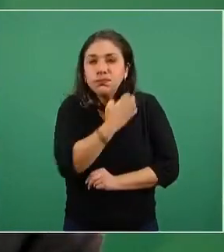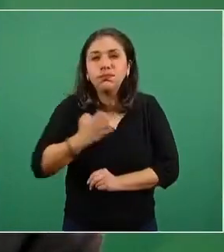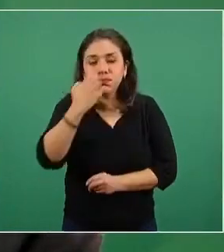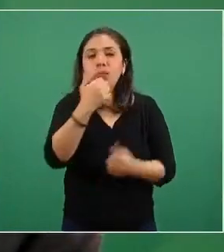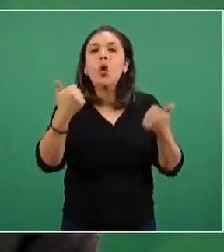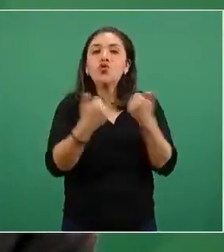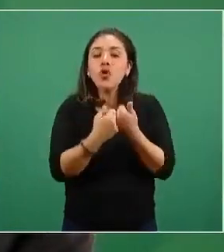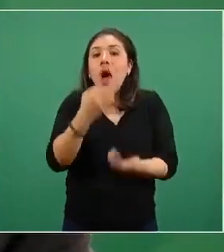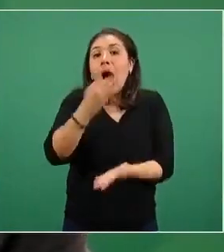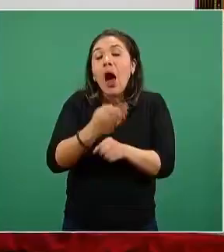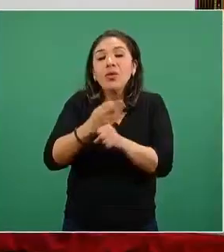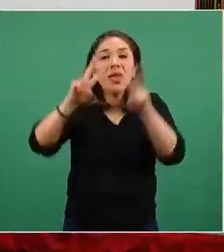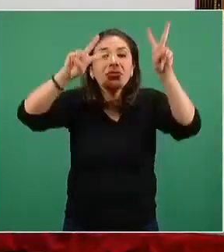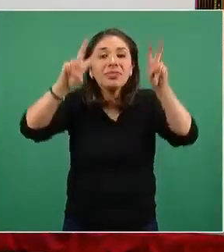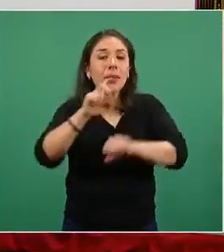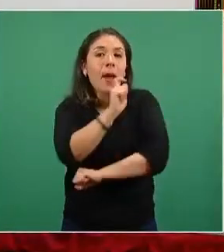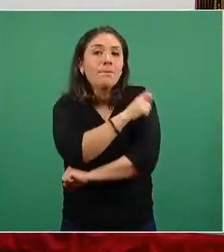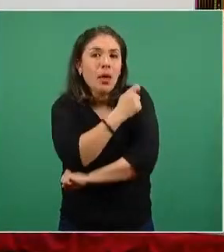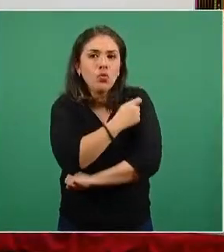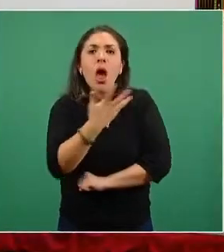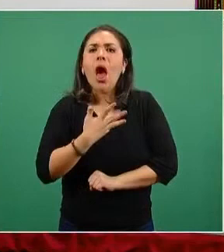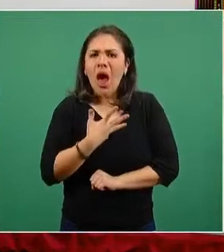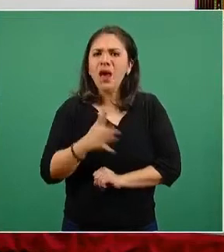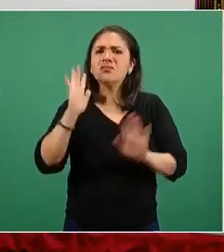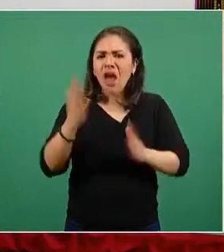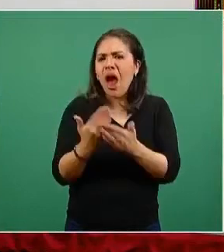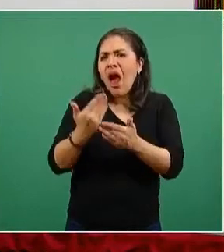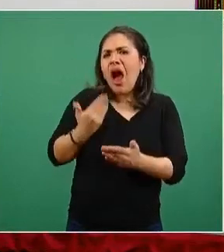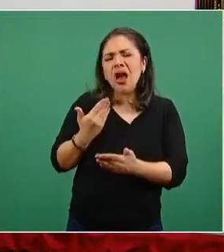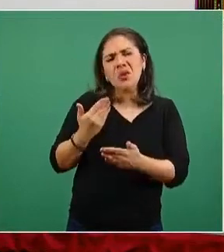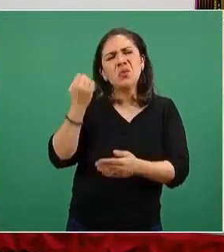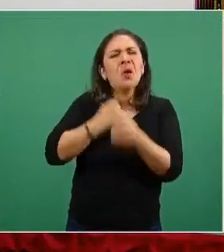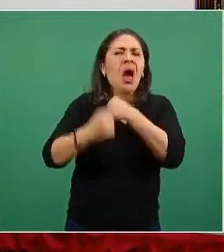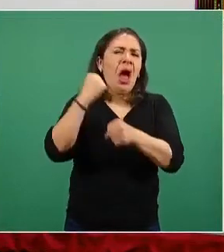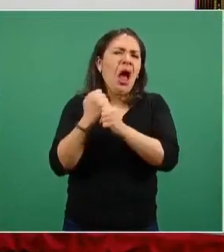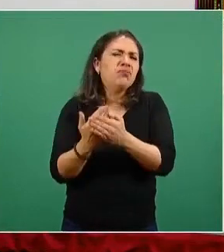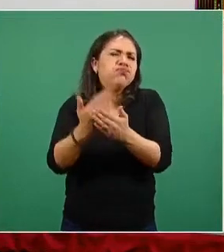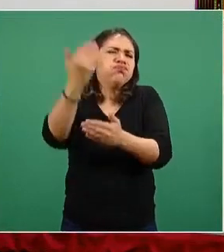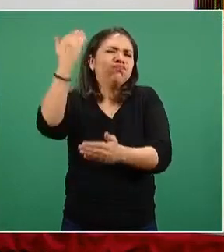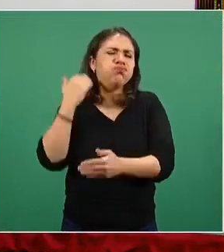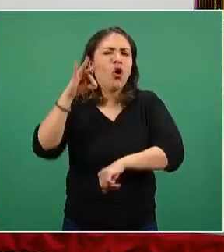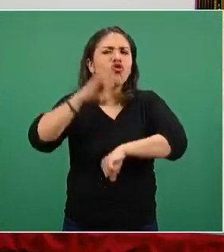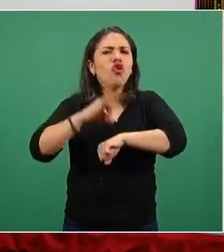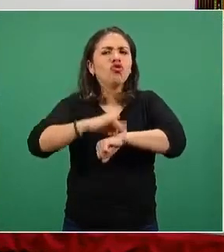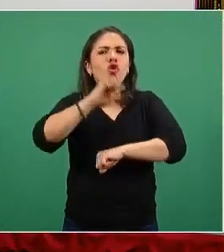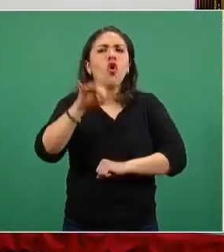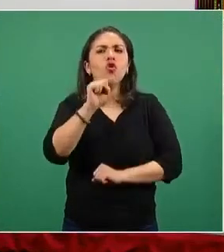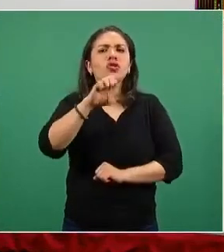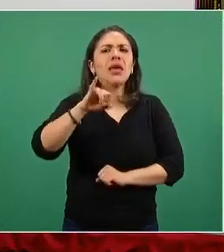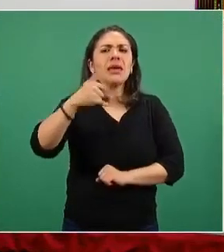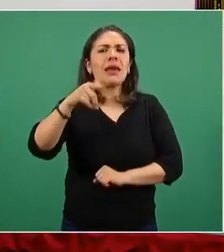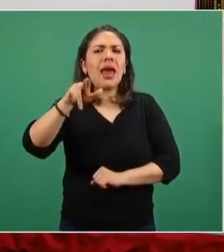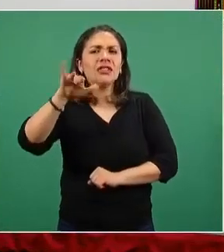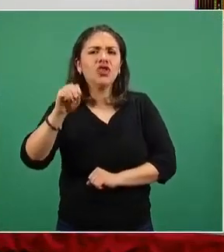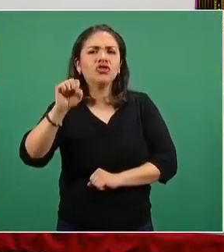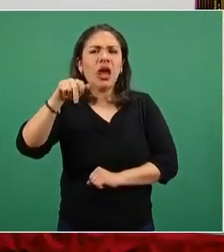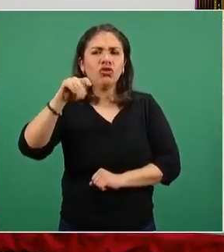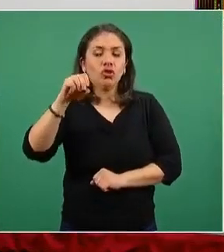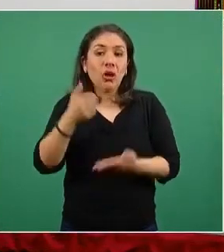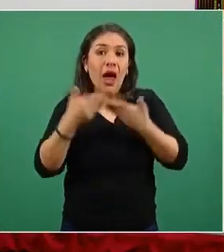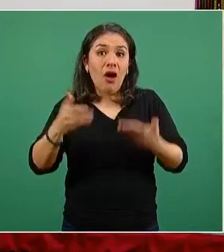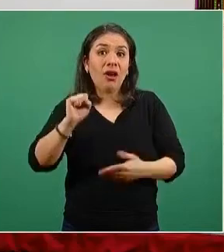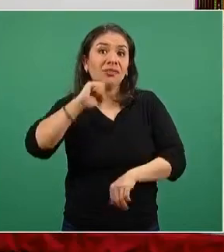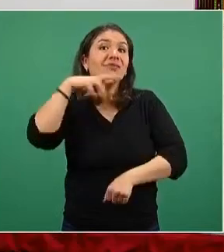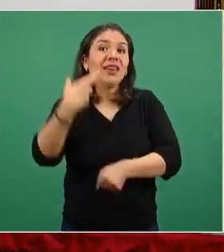en particular. Hay un sistema que fue desarrollado hace muchos años, el propio doctor José Ignacio Santos Preciado, quien hoy es